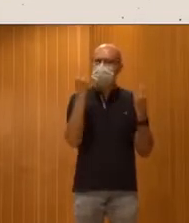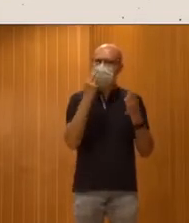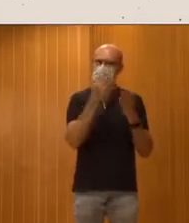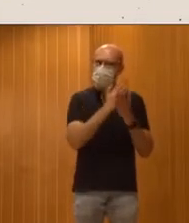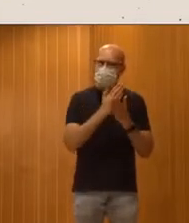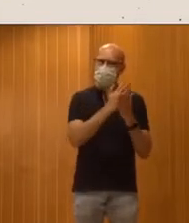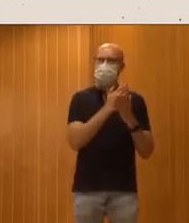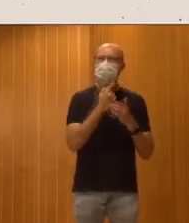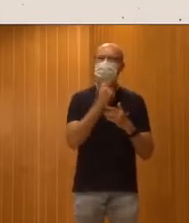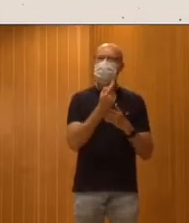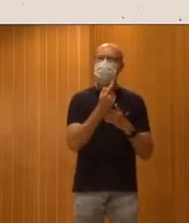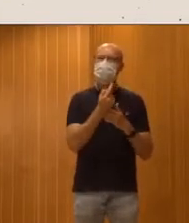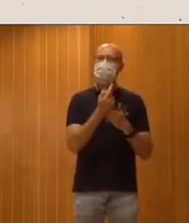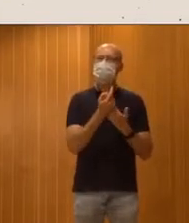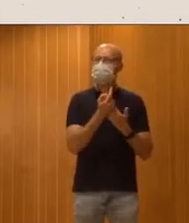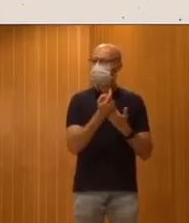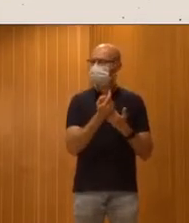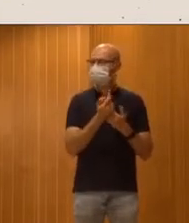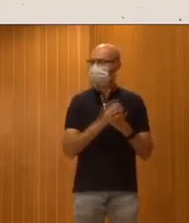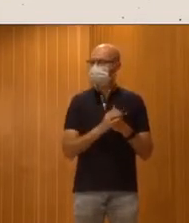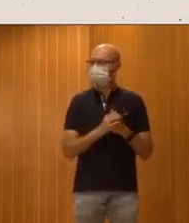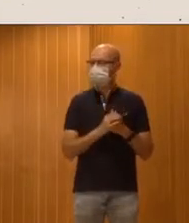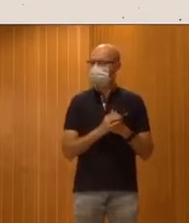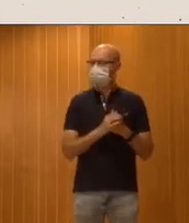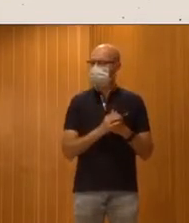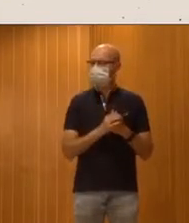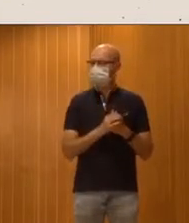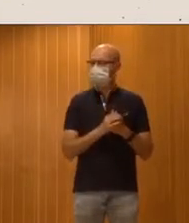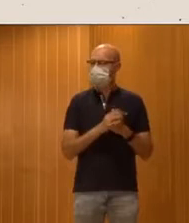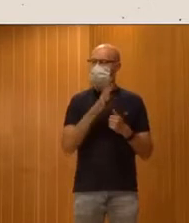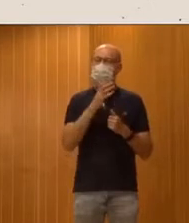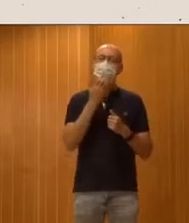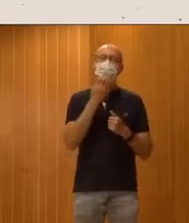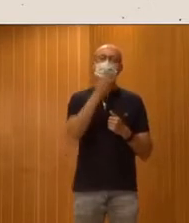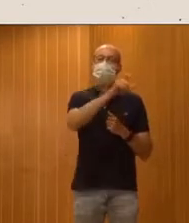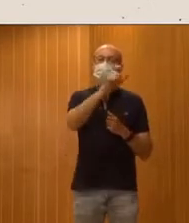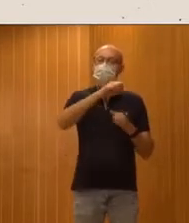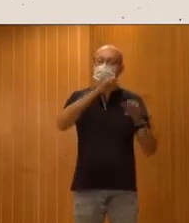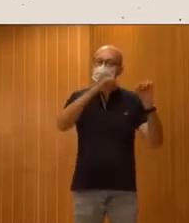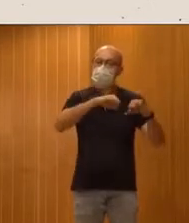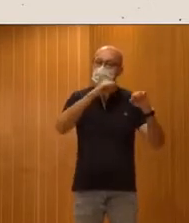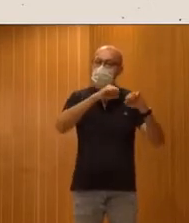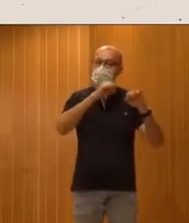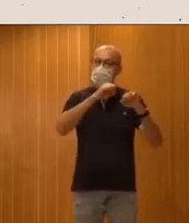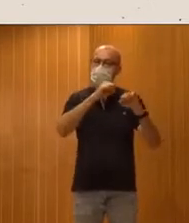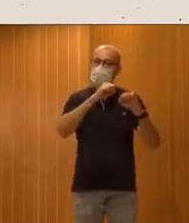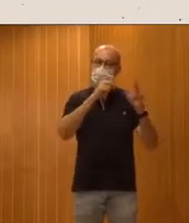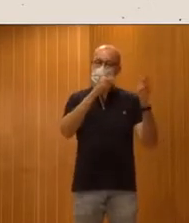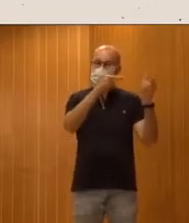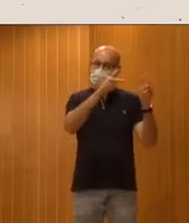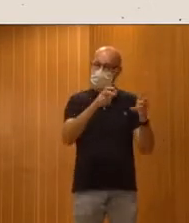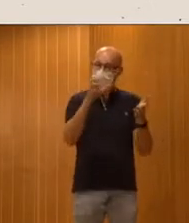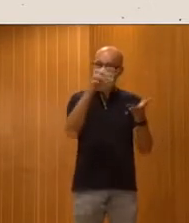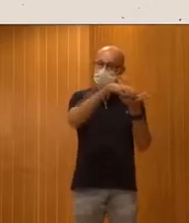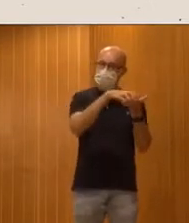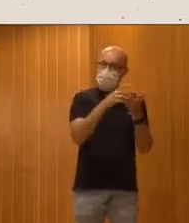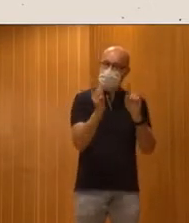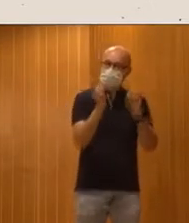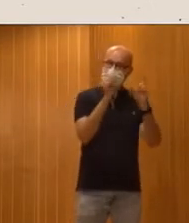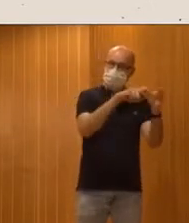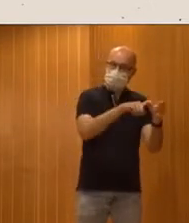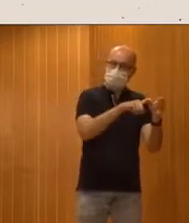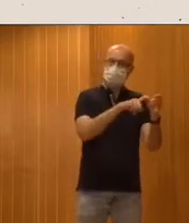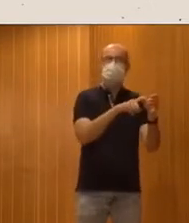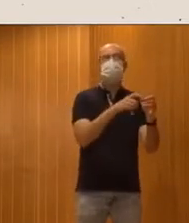en base a pasar los criterios Stop-Star a las personas mayores que ingresaban en la residencia, pues entre el 80 y